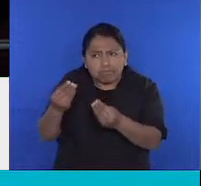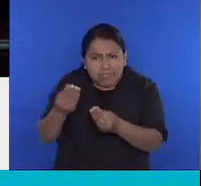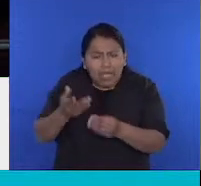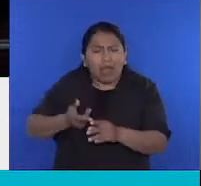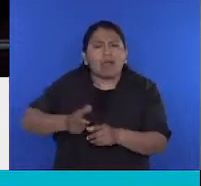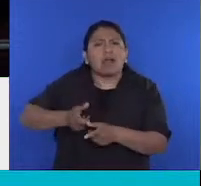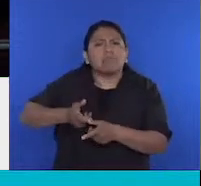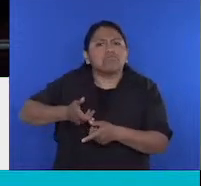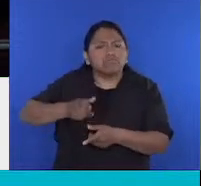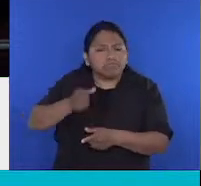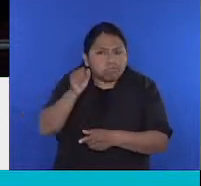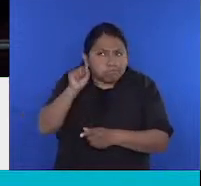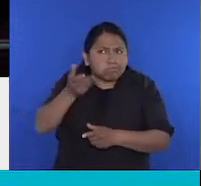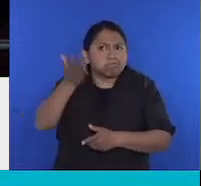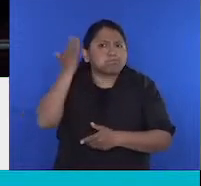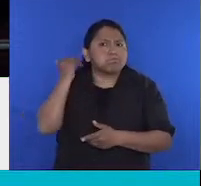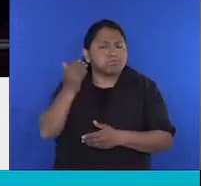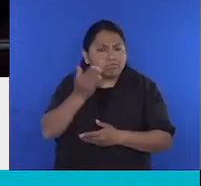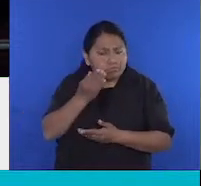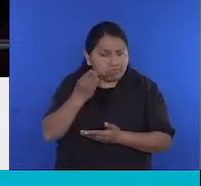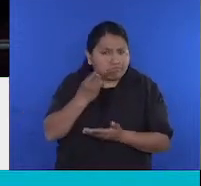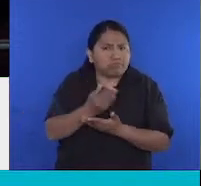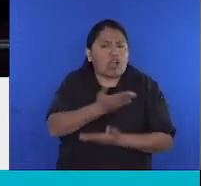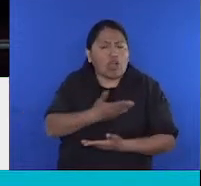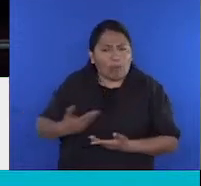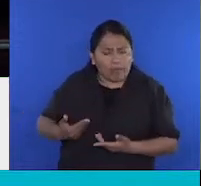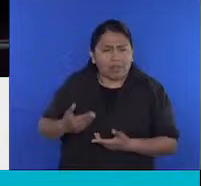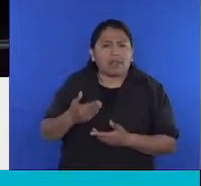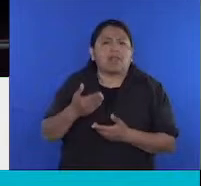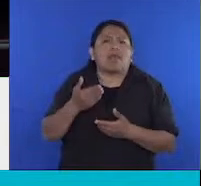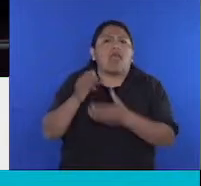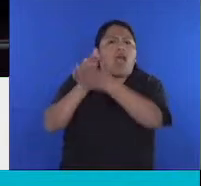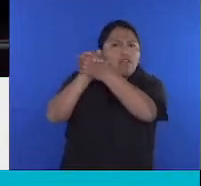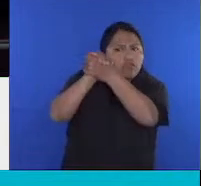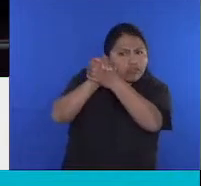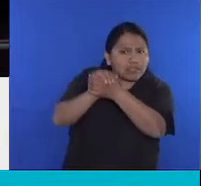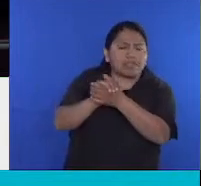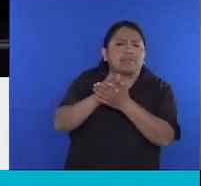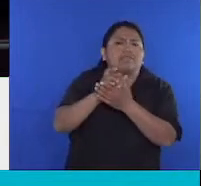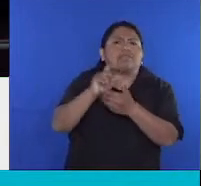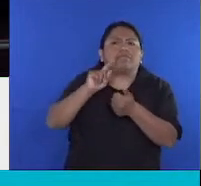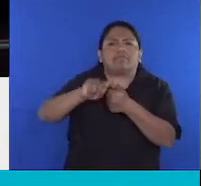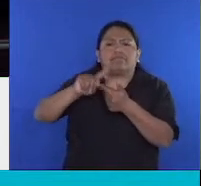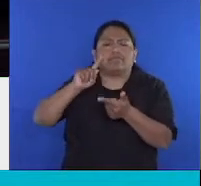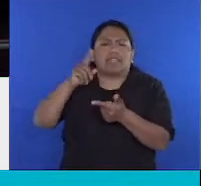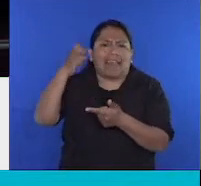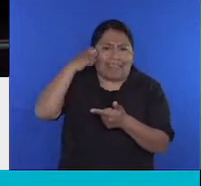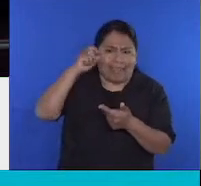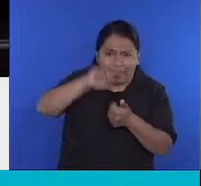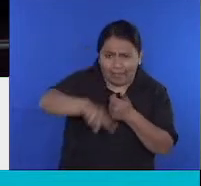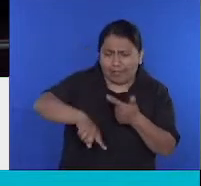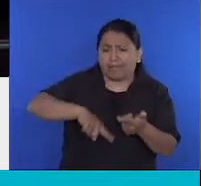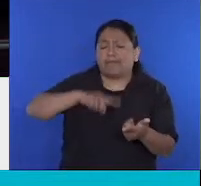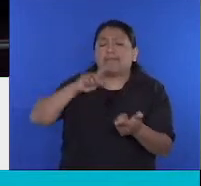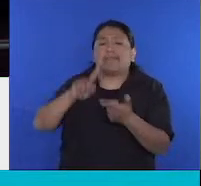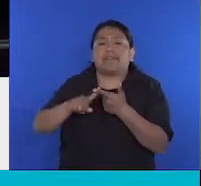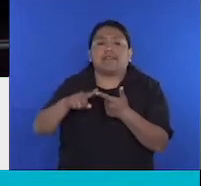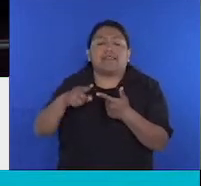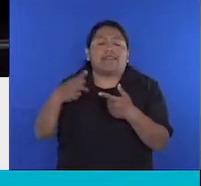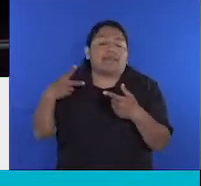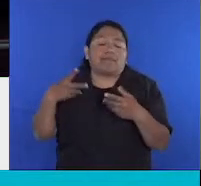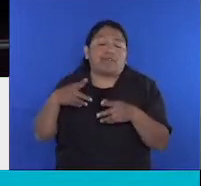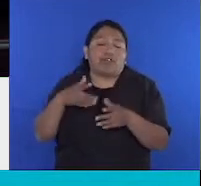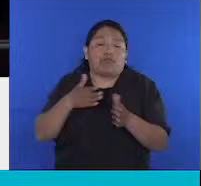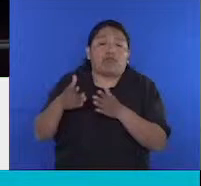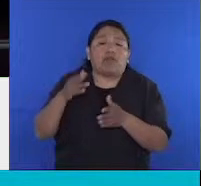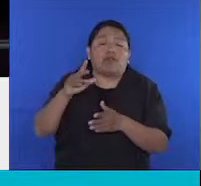Radical durante el gobierno de Alfonsín y luego el gobierno interrumpido de la Rúa, el PRO con